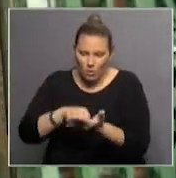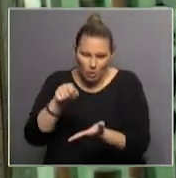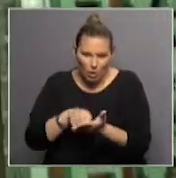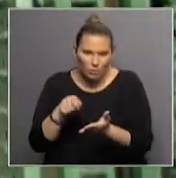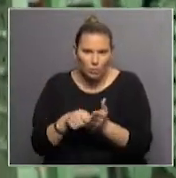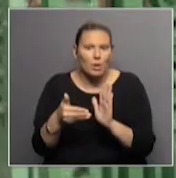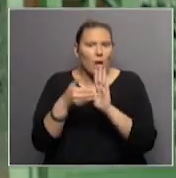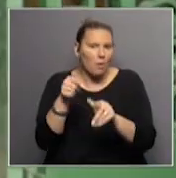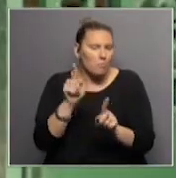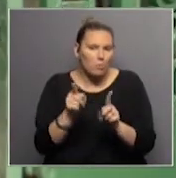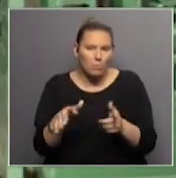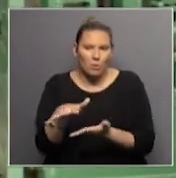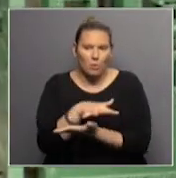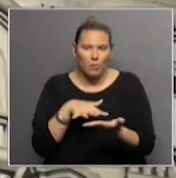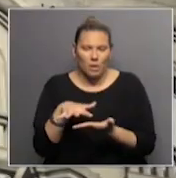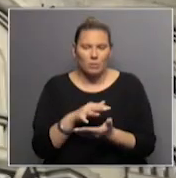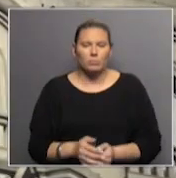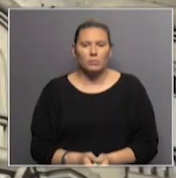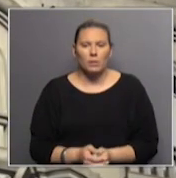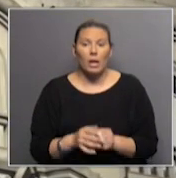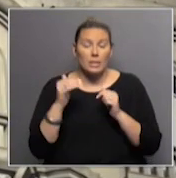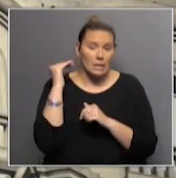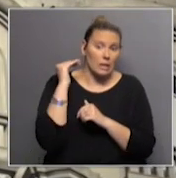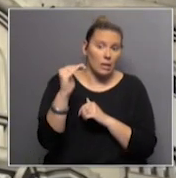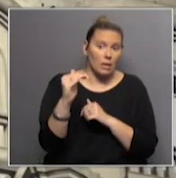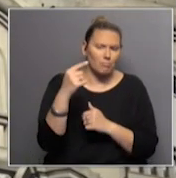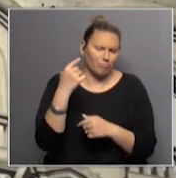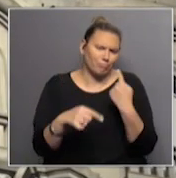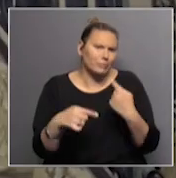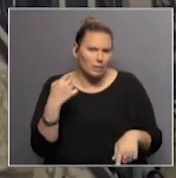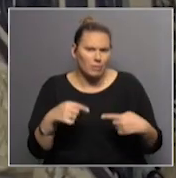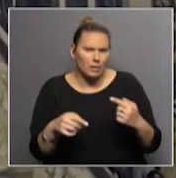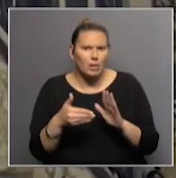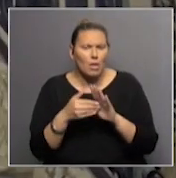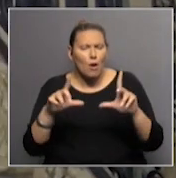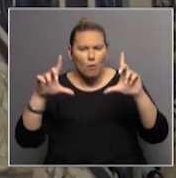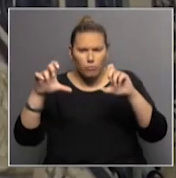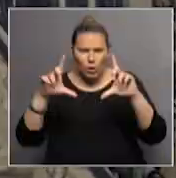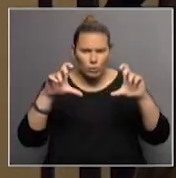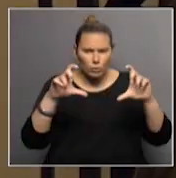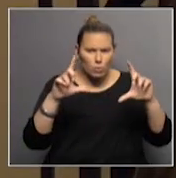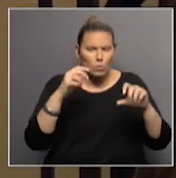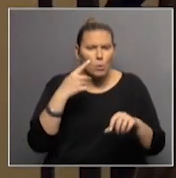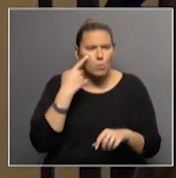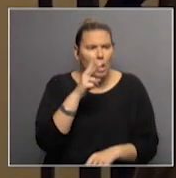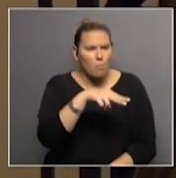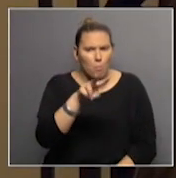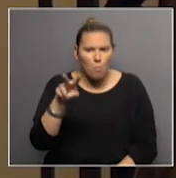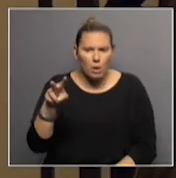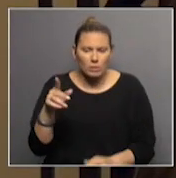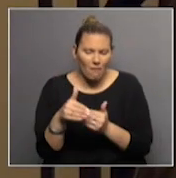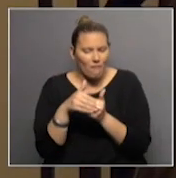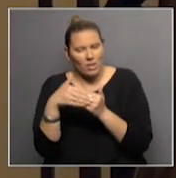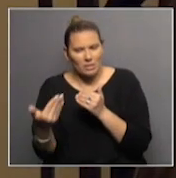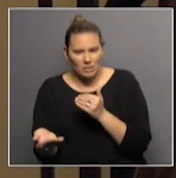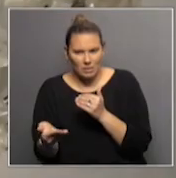se presentaron ahí. Ese entrepiso es muy versátil, muy exposiciones de fotos. Hubo una exposición de un vecino del Salvo, que